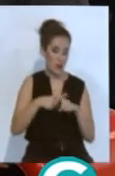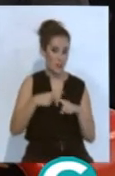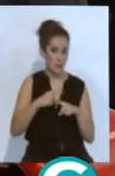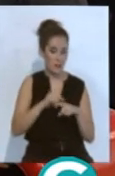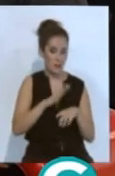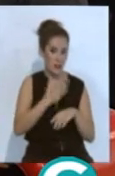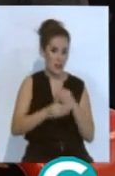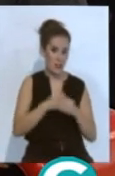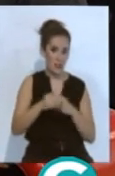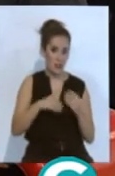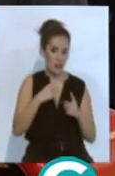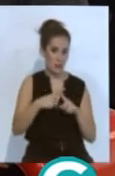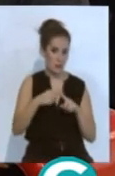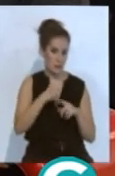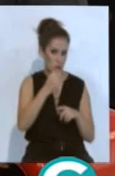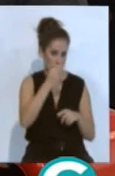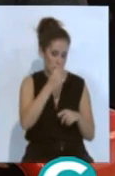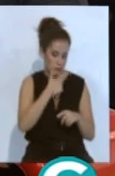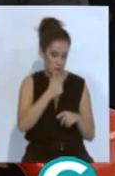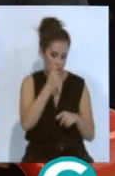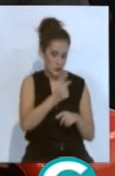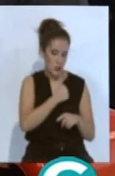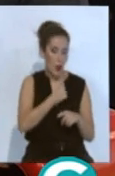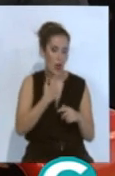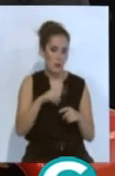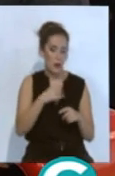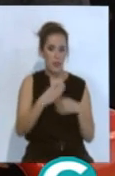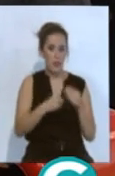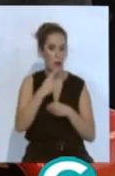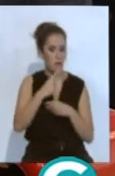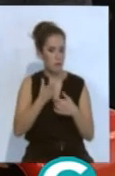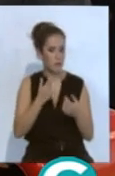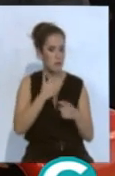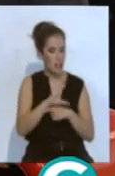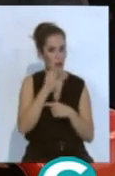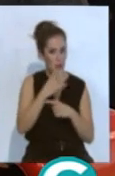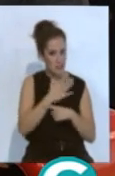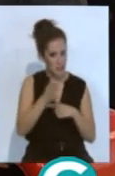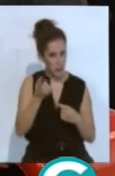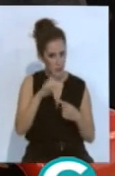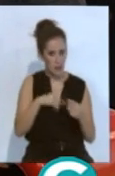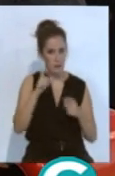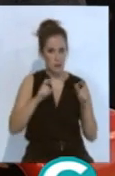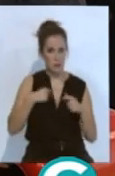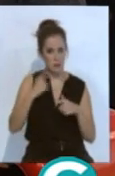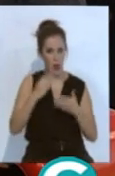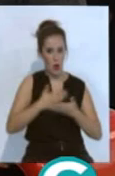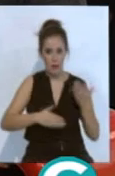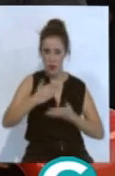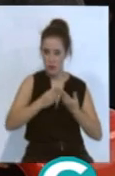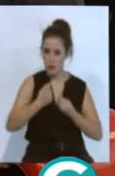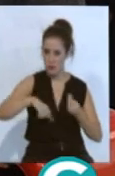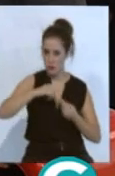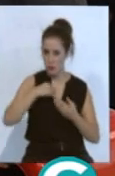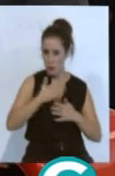hacer una cosita muy chula. Y además, sí. Pues gustaría presentarlo bien presentado. Sabemos que hay gente que se ha prestado a colaborar con nosotros a